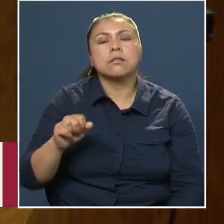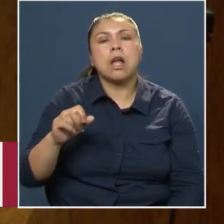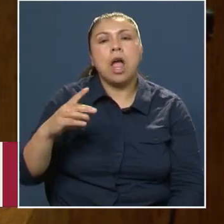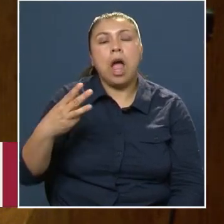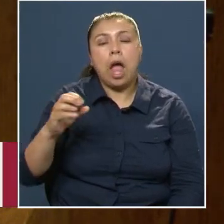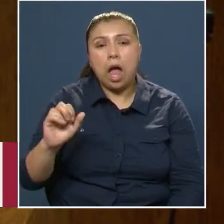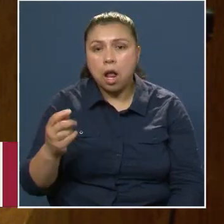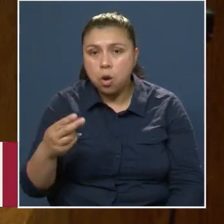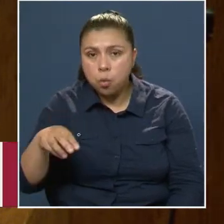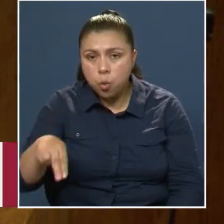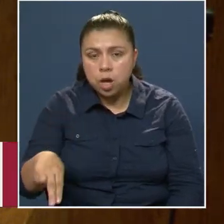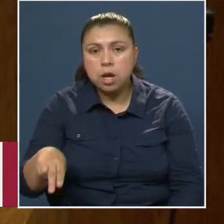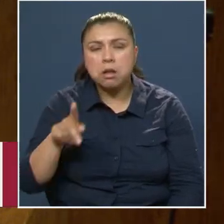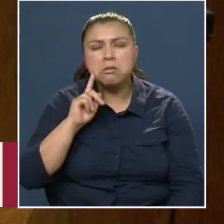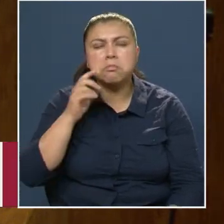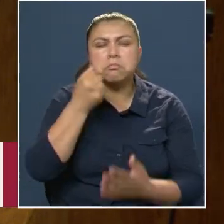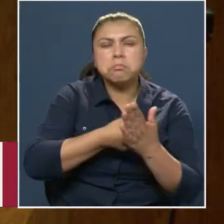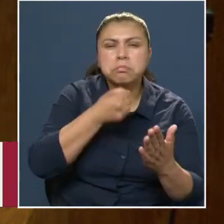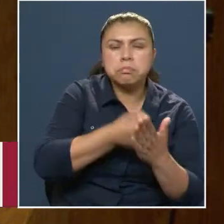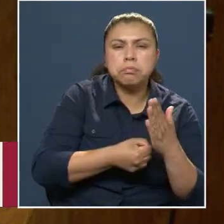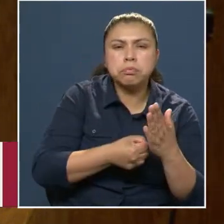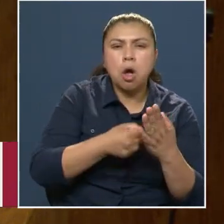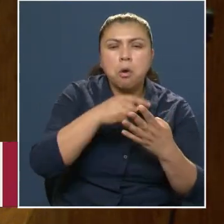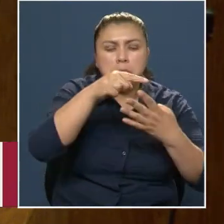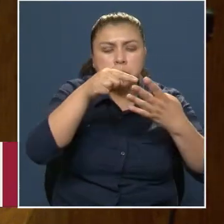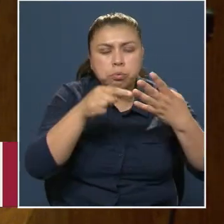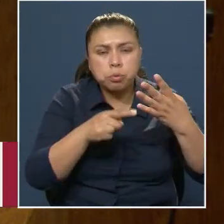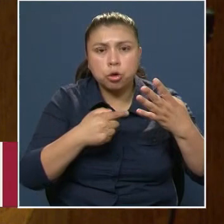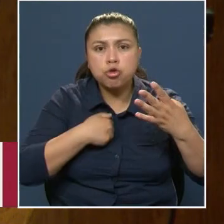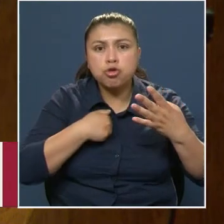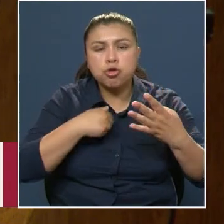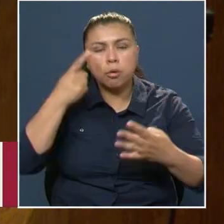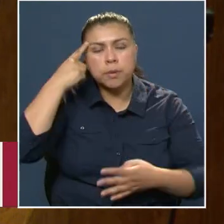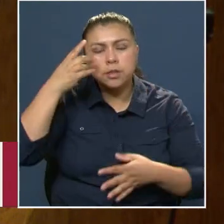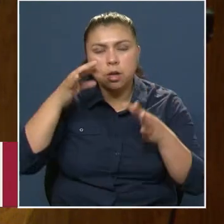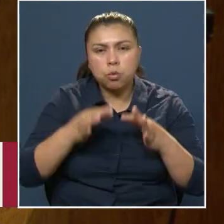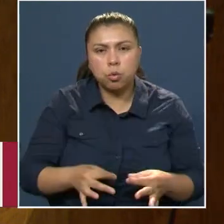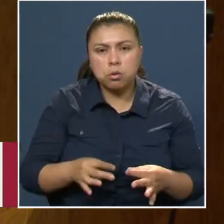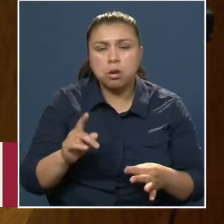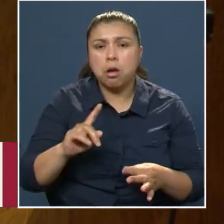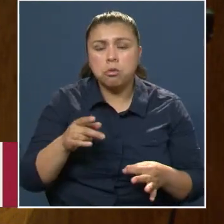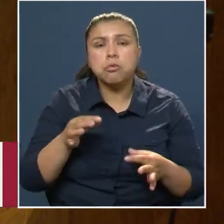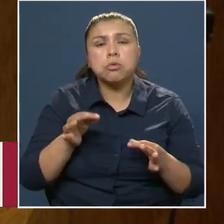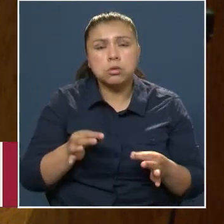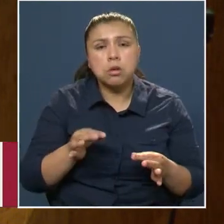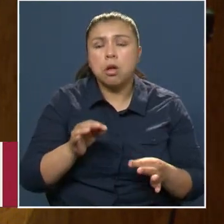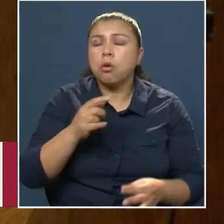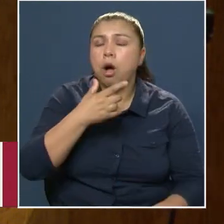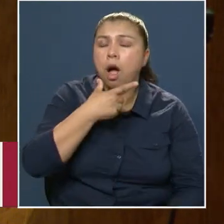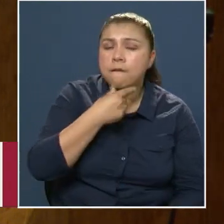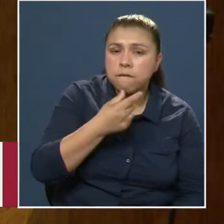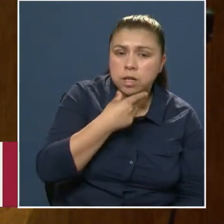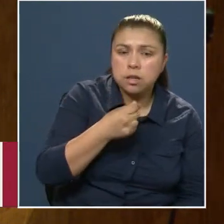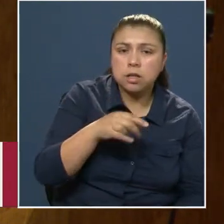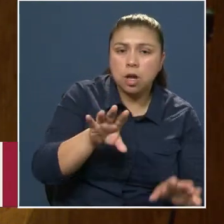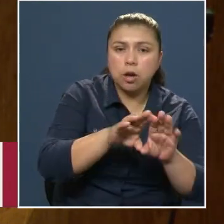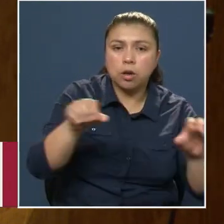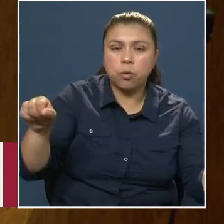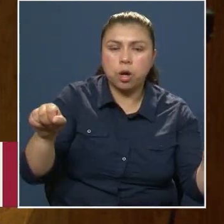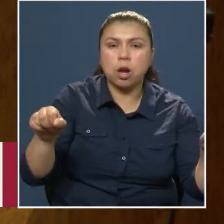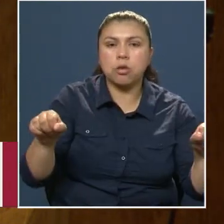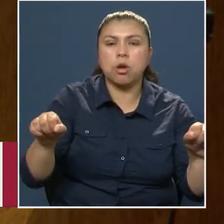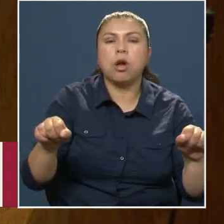de lucha por las causas que consideré justas. No fui un conciliador que facilitara los acuerdos ni de